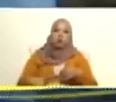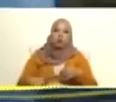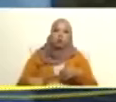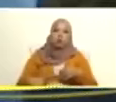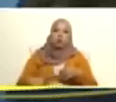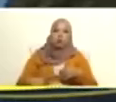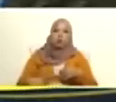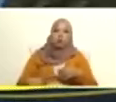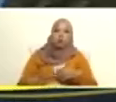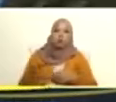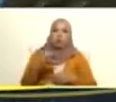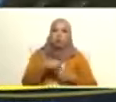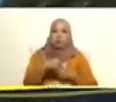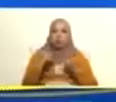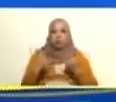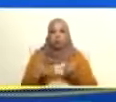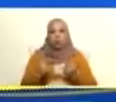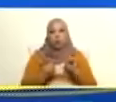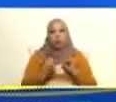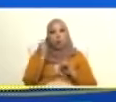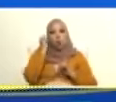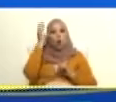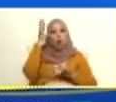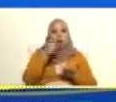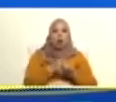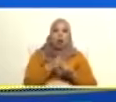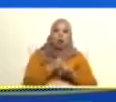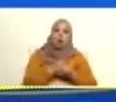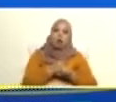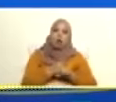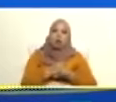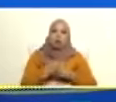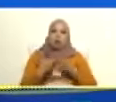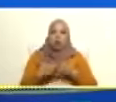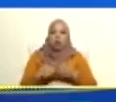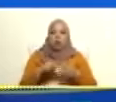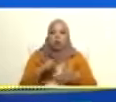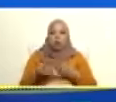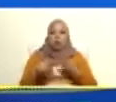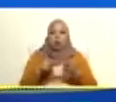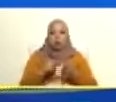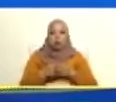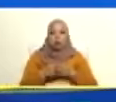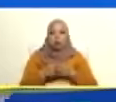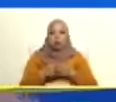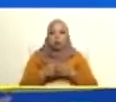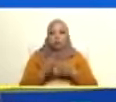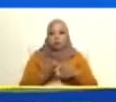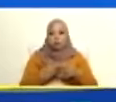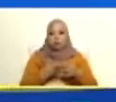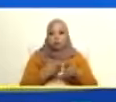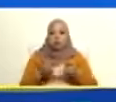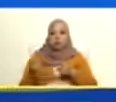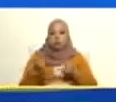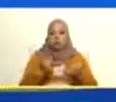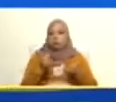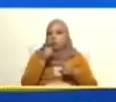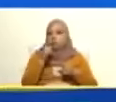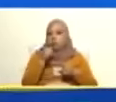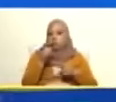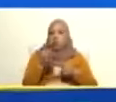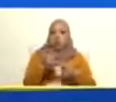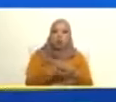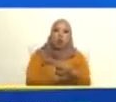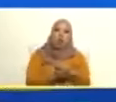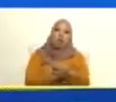de lubricantes, ya hemos alcanzado, la industria nacional ha alcanzado la cobertura de la demanda